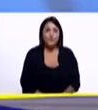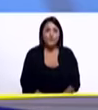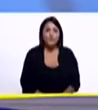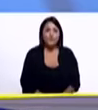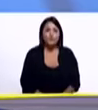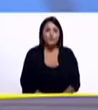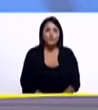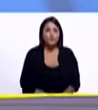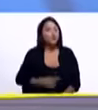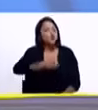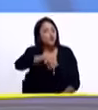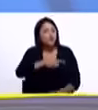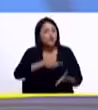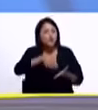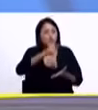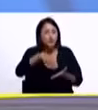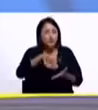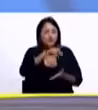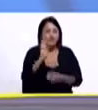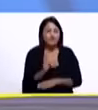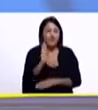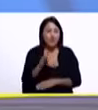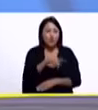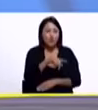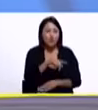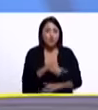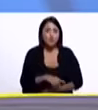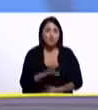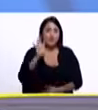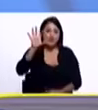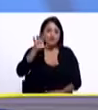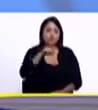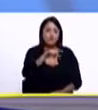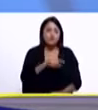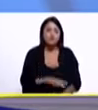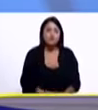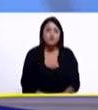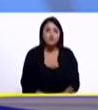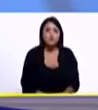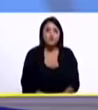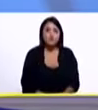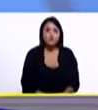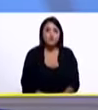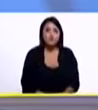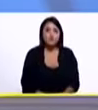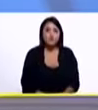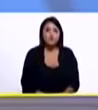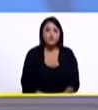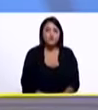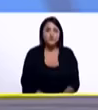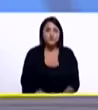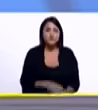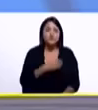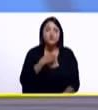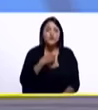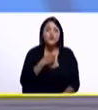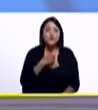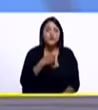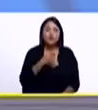cuando firmamos en Barbados, lo